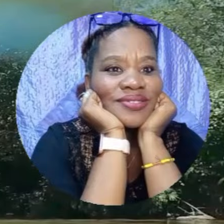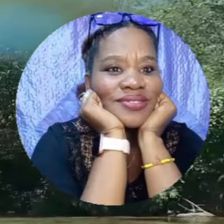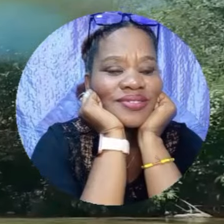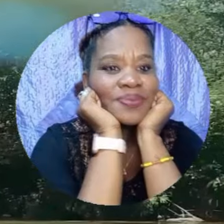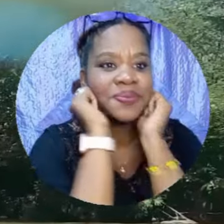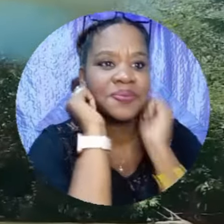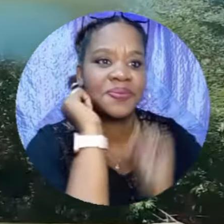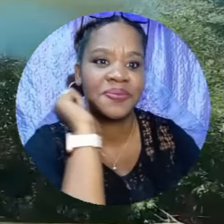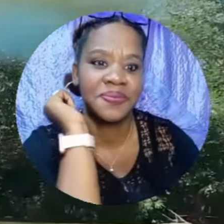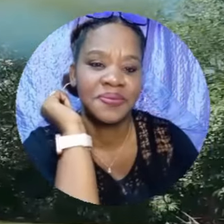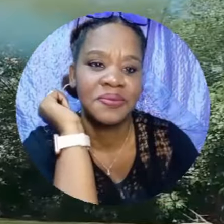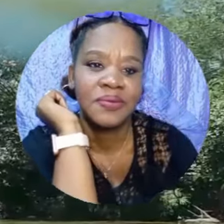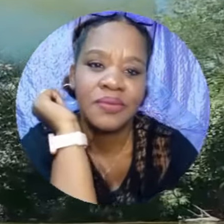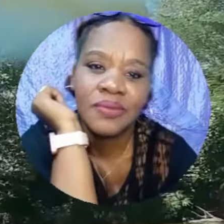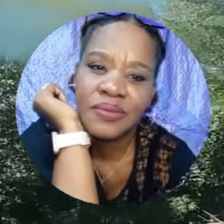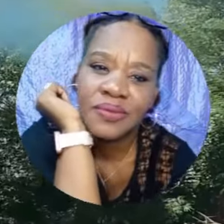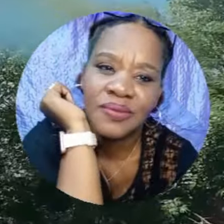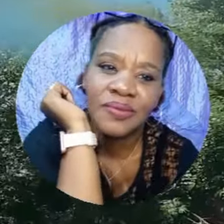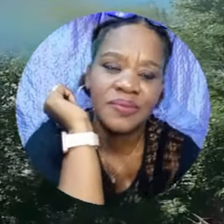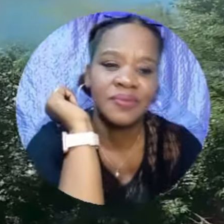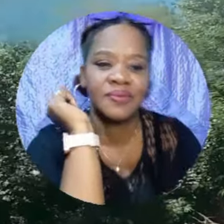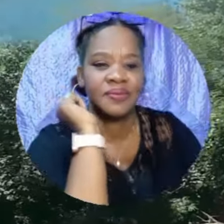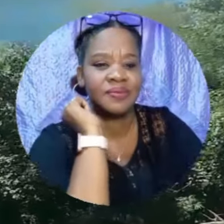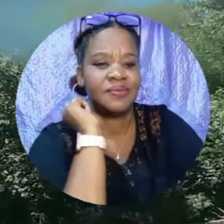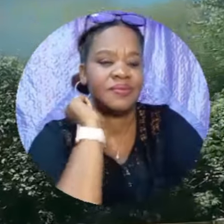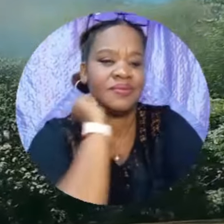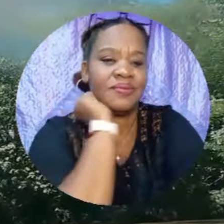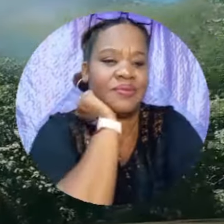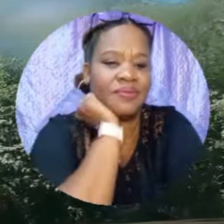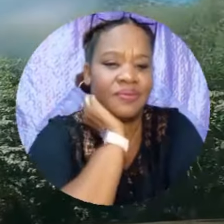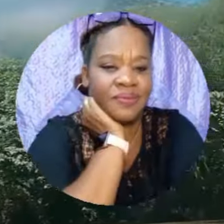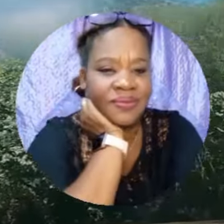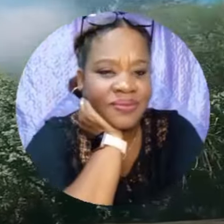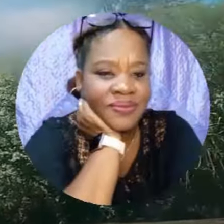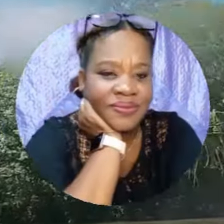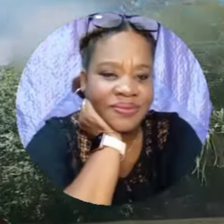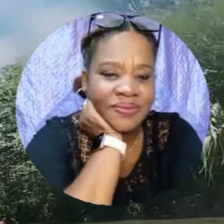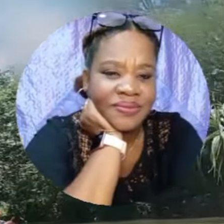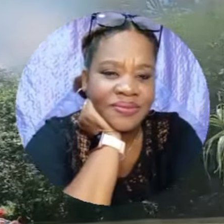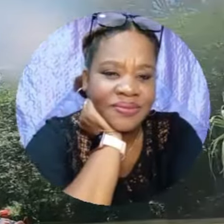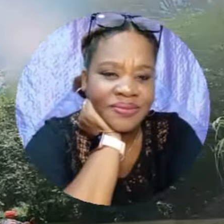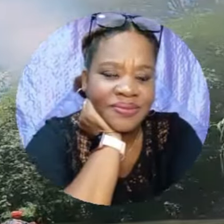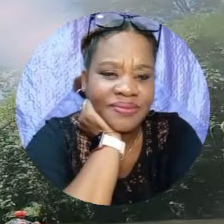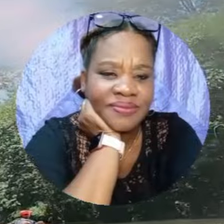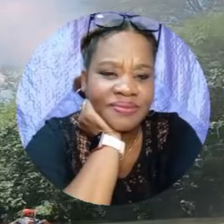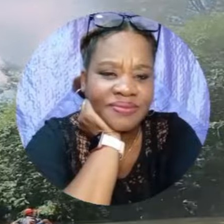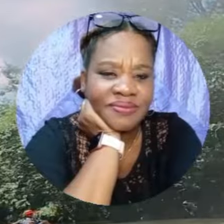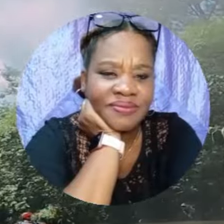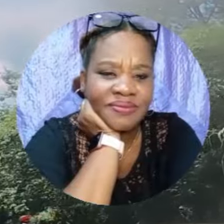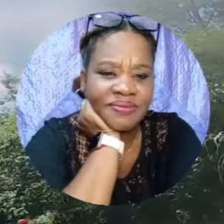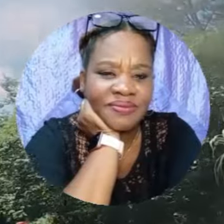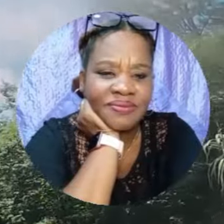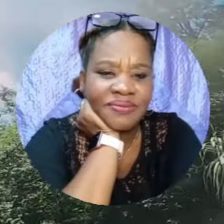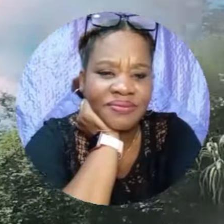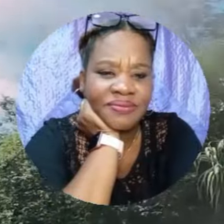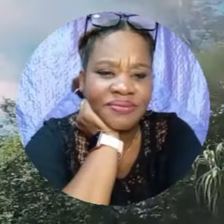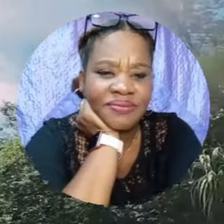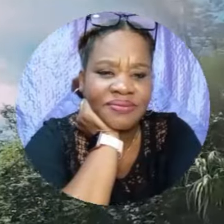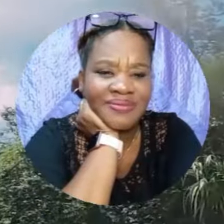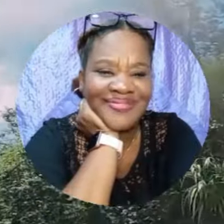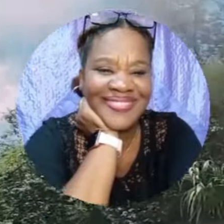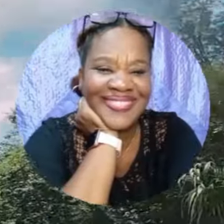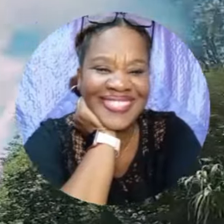de verdad que es súper interesante, porque a diferencia del rafting, que tú vas en un bote que va comandado, tú aquí tienes la oportunidad de ir libremente por